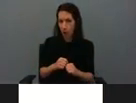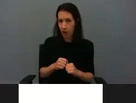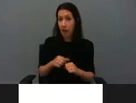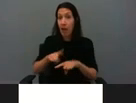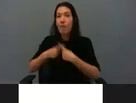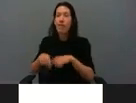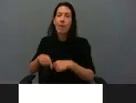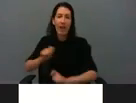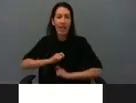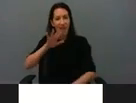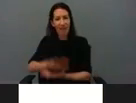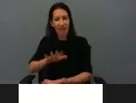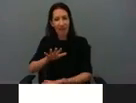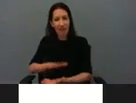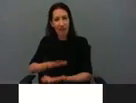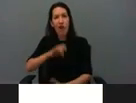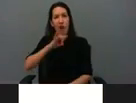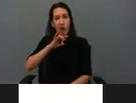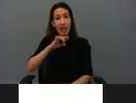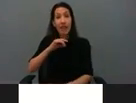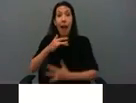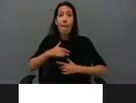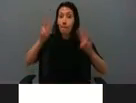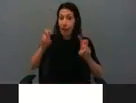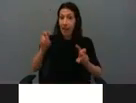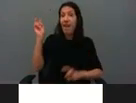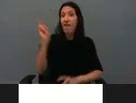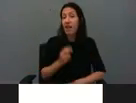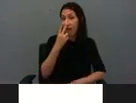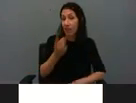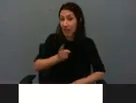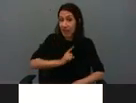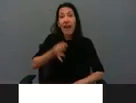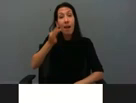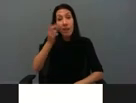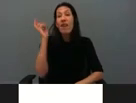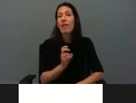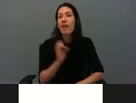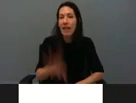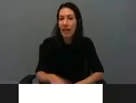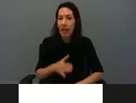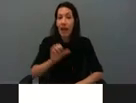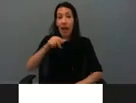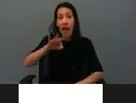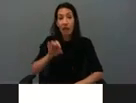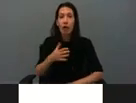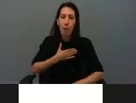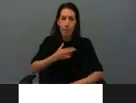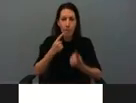familia se quedaba contenta. María venía a verme y en realidad quien venía era Antonio, mi